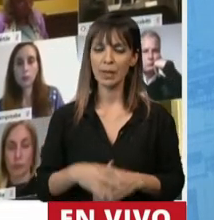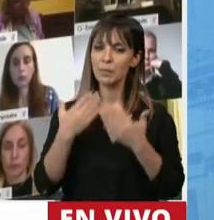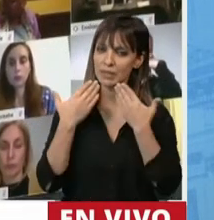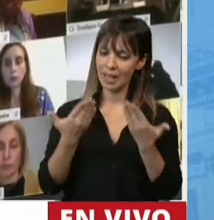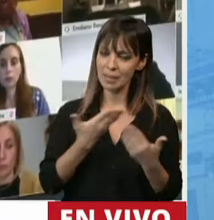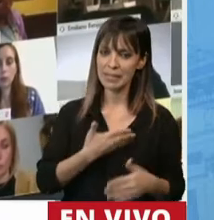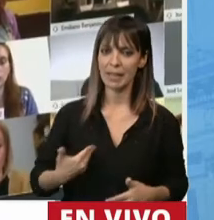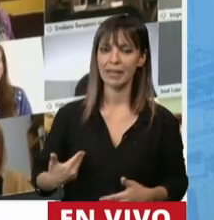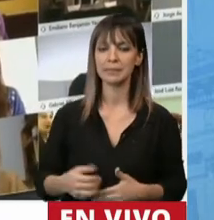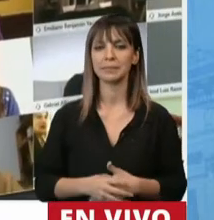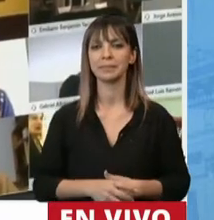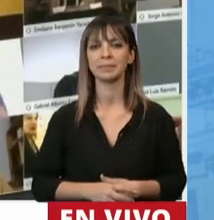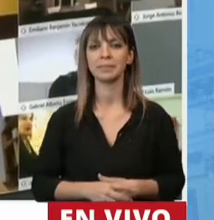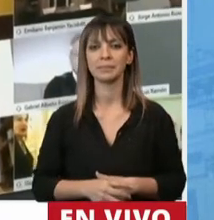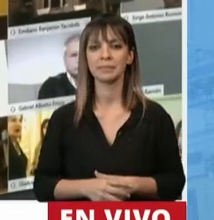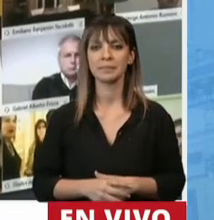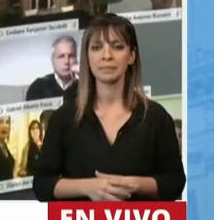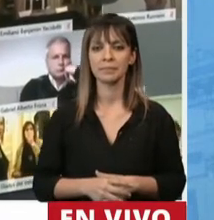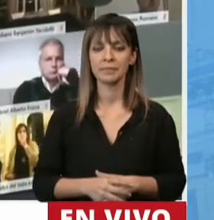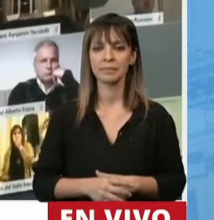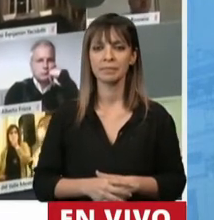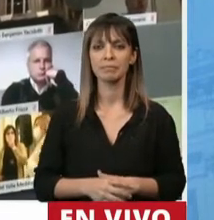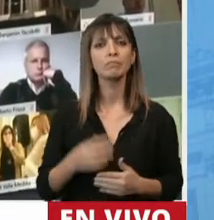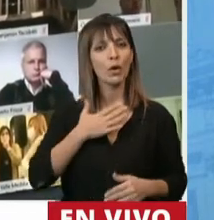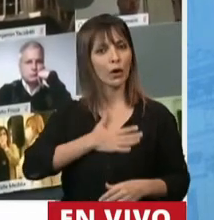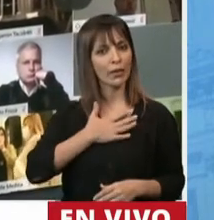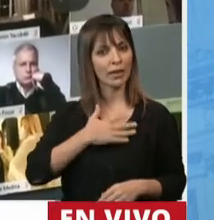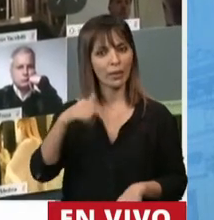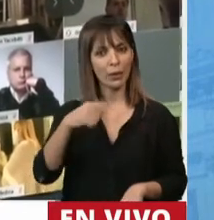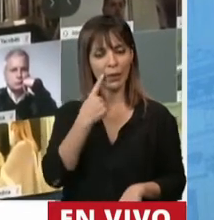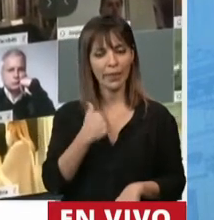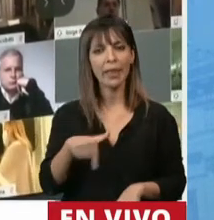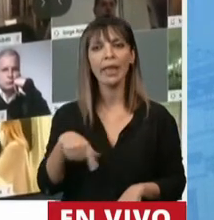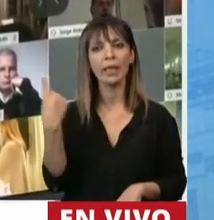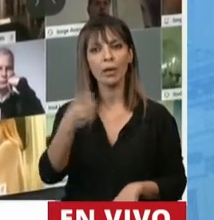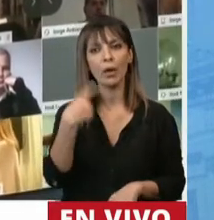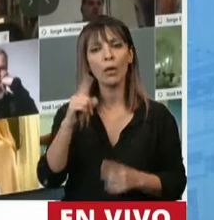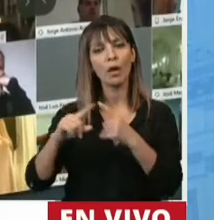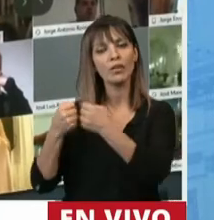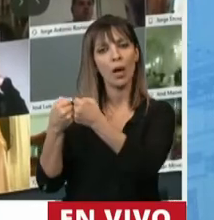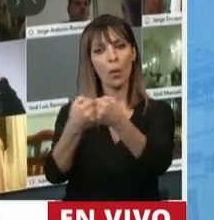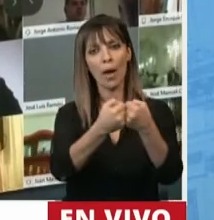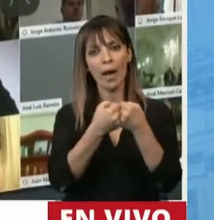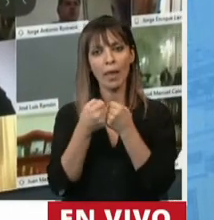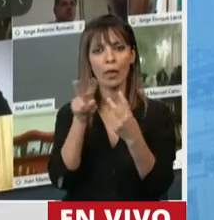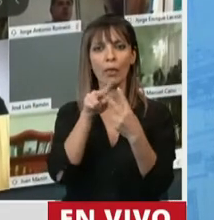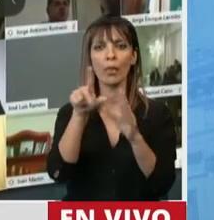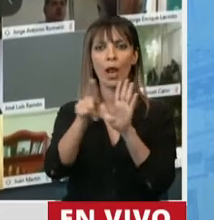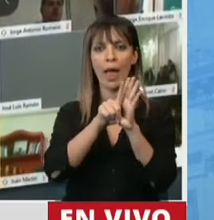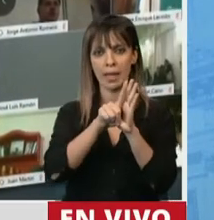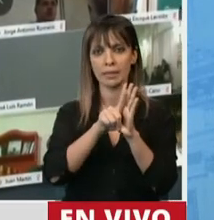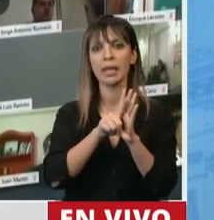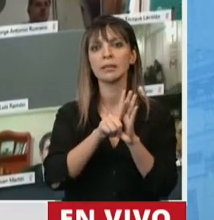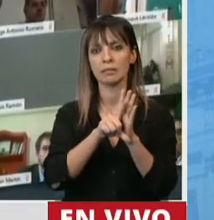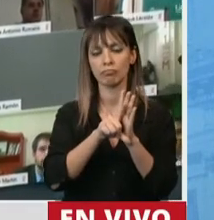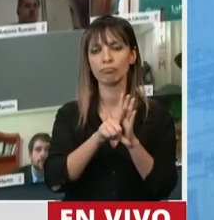Gracias, señor presidente. Yo celebro que en el día de hoy nos hayamos podido poner de acuerdo en dos leyes importantes como